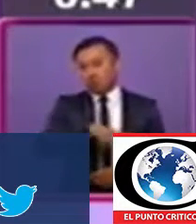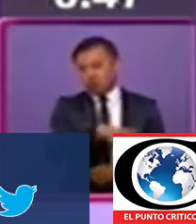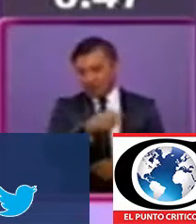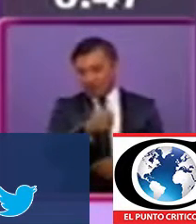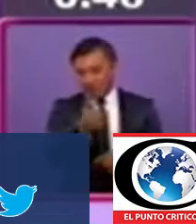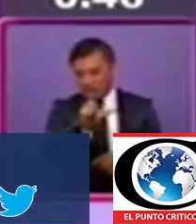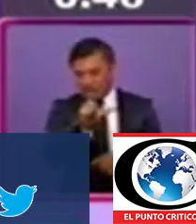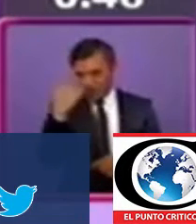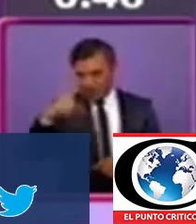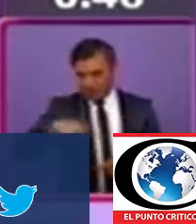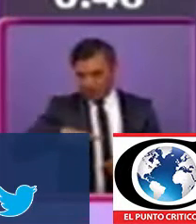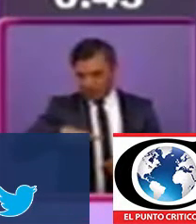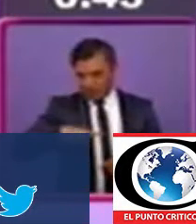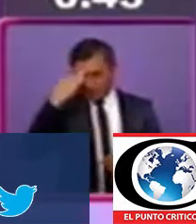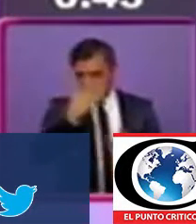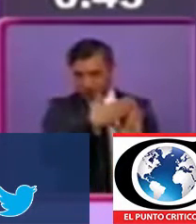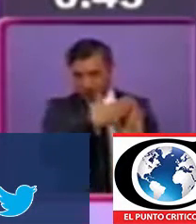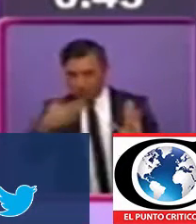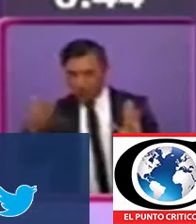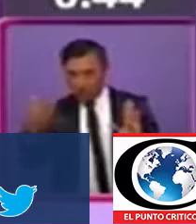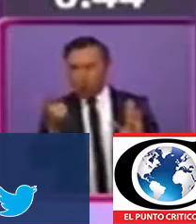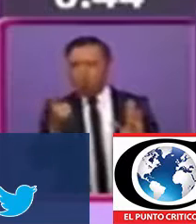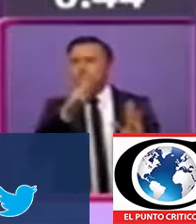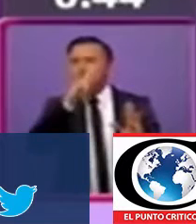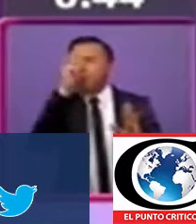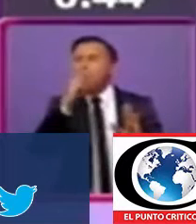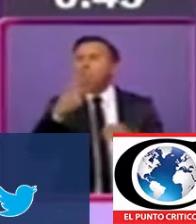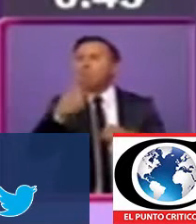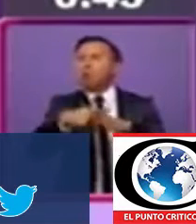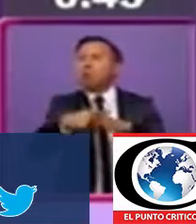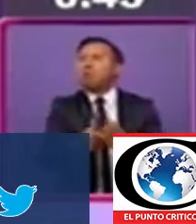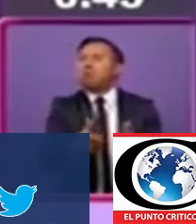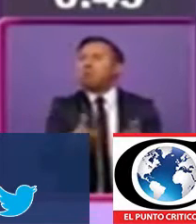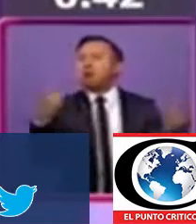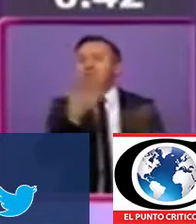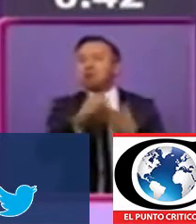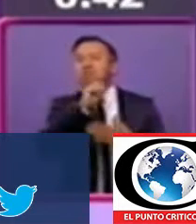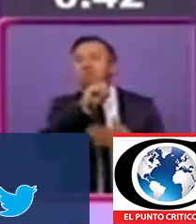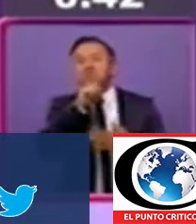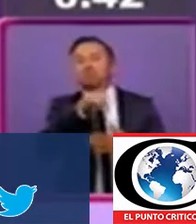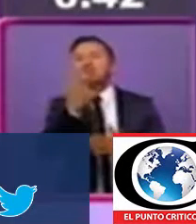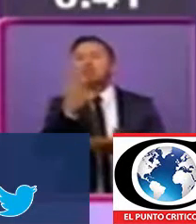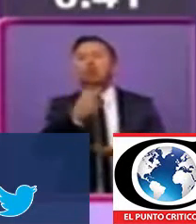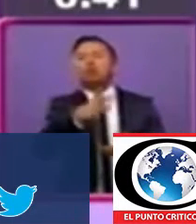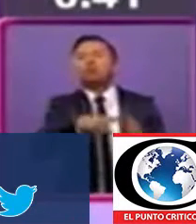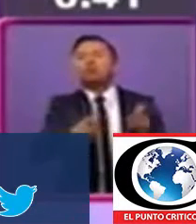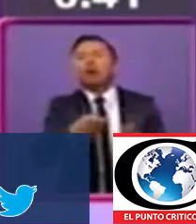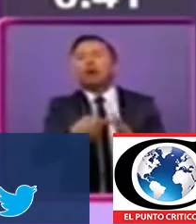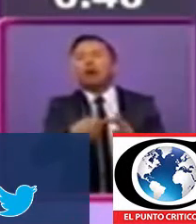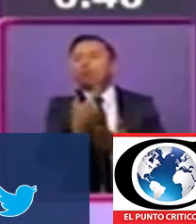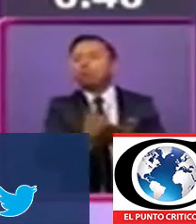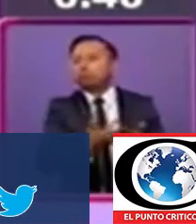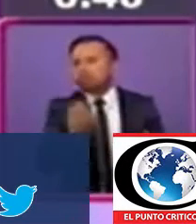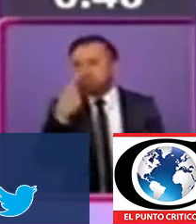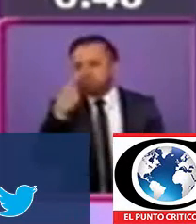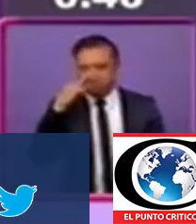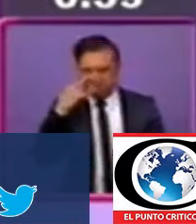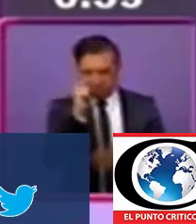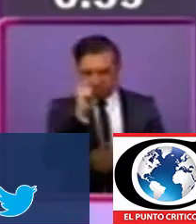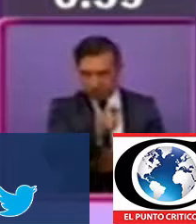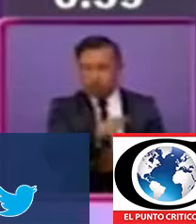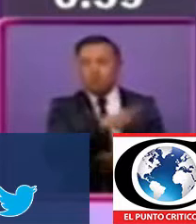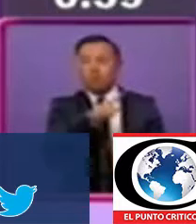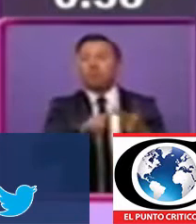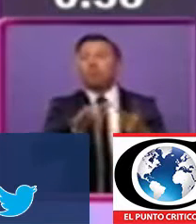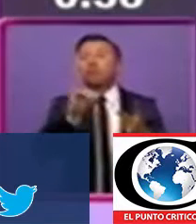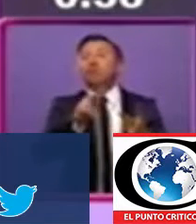alguien por algún error, por una pérdida debidamente comprobada, ¿no? Eso. Pero también se le puede descontar por cuotas